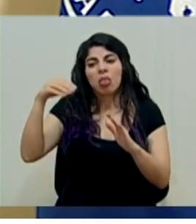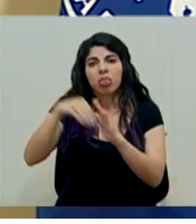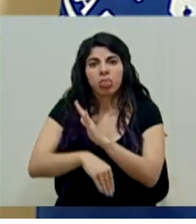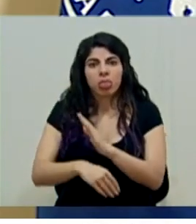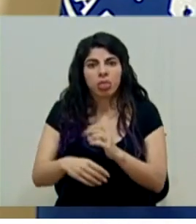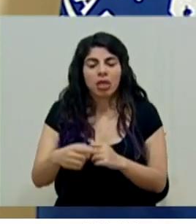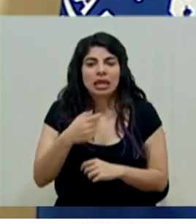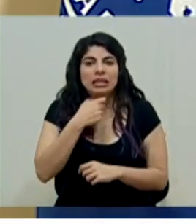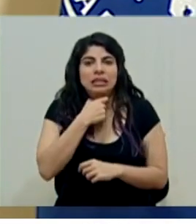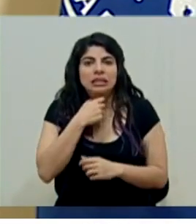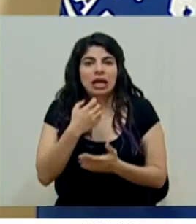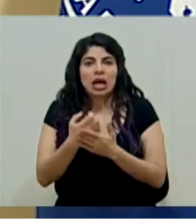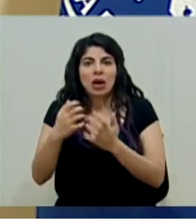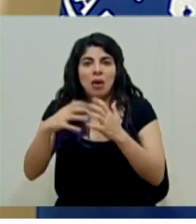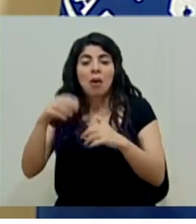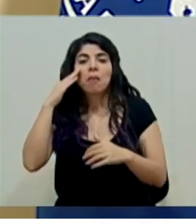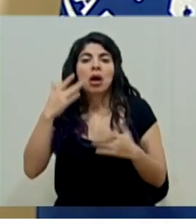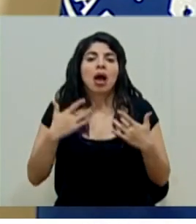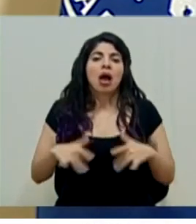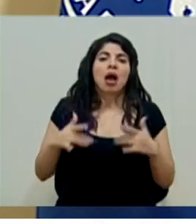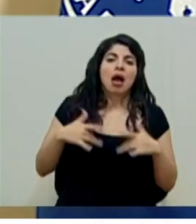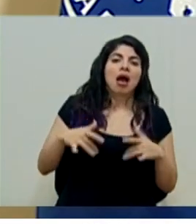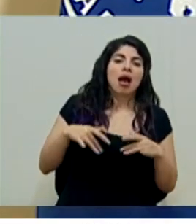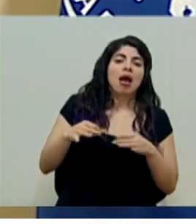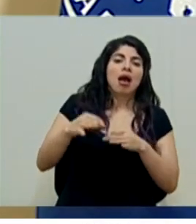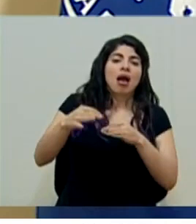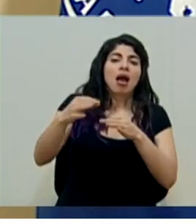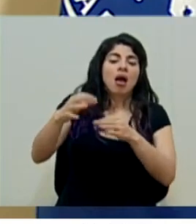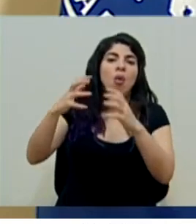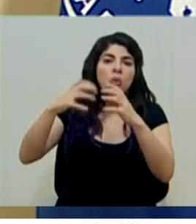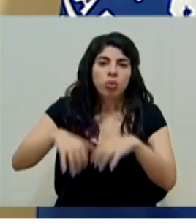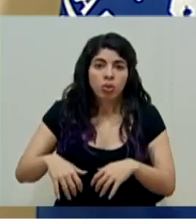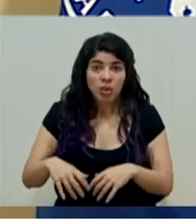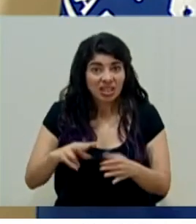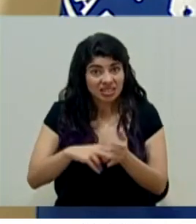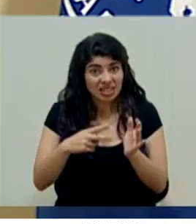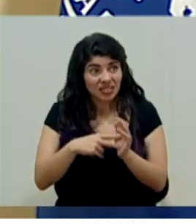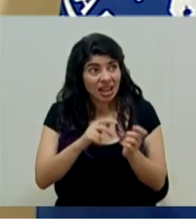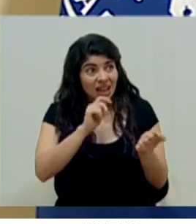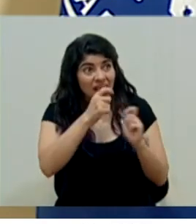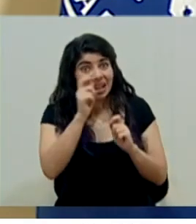problema de frente. ¿Significa que le zafamos el lomo a reformar cosas del Estado? No.